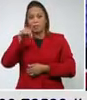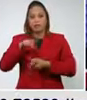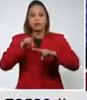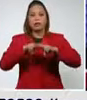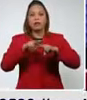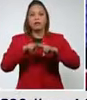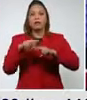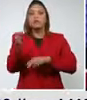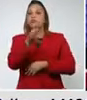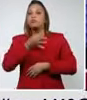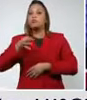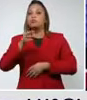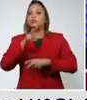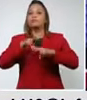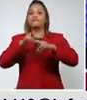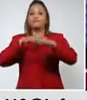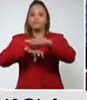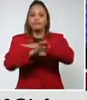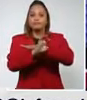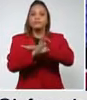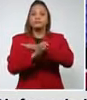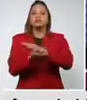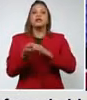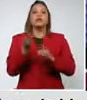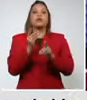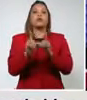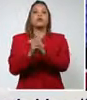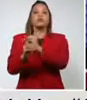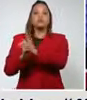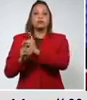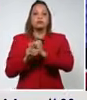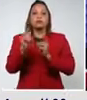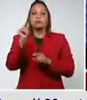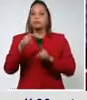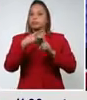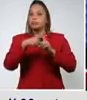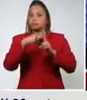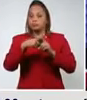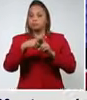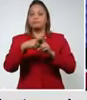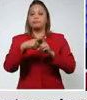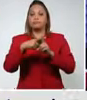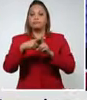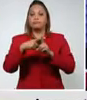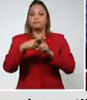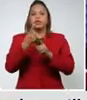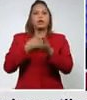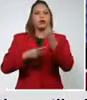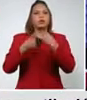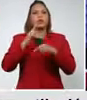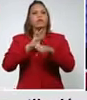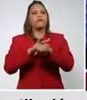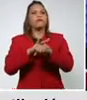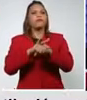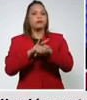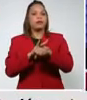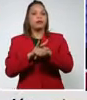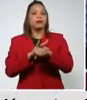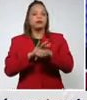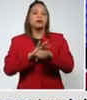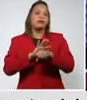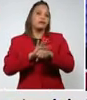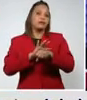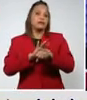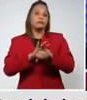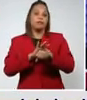Este, antecedente de contacto de un caso confirmado, con algunas enfermedades